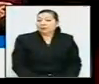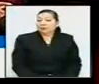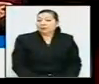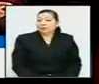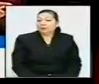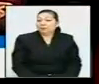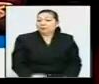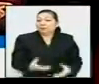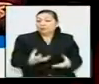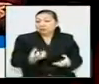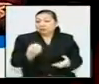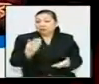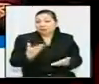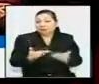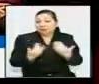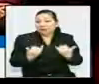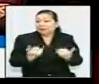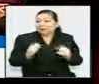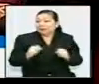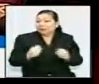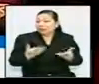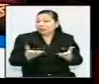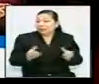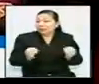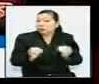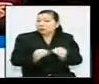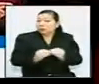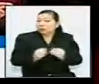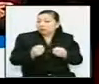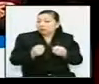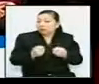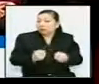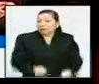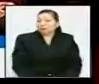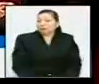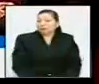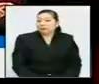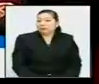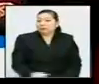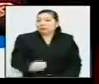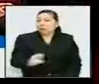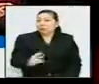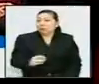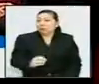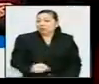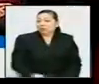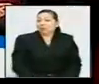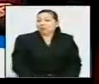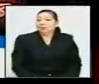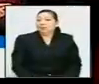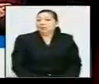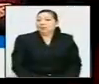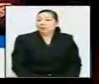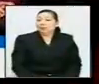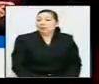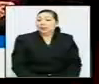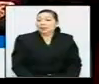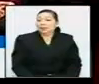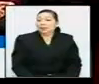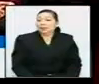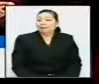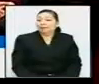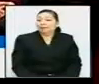porque quisieron saberlo, presidente, porque esto ha sido como una presión mediática, le han hecho al controlador. Ya, okay, para que responda, ex